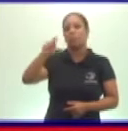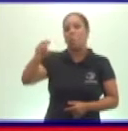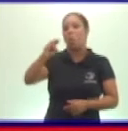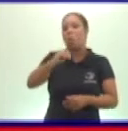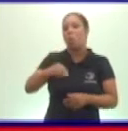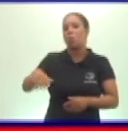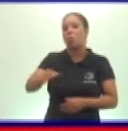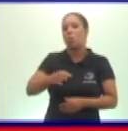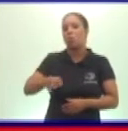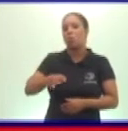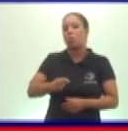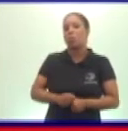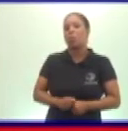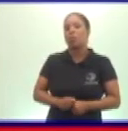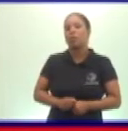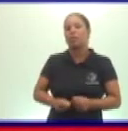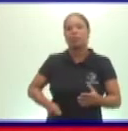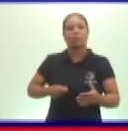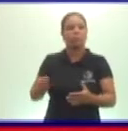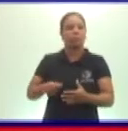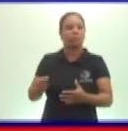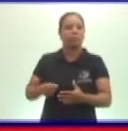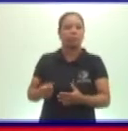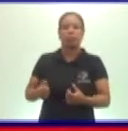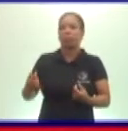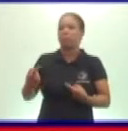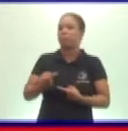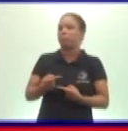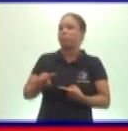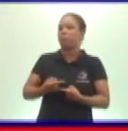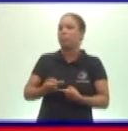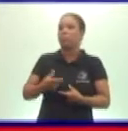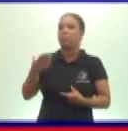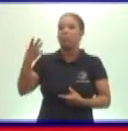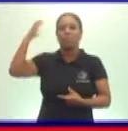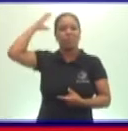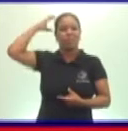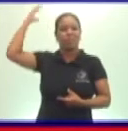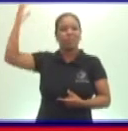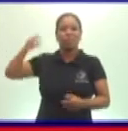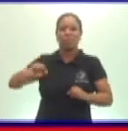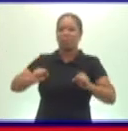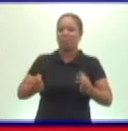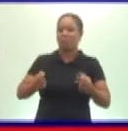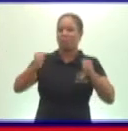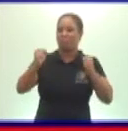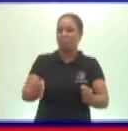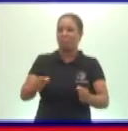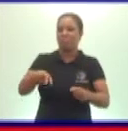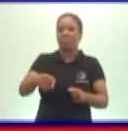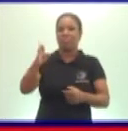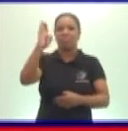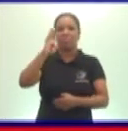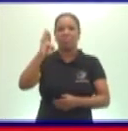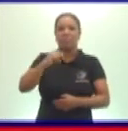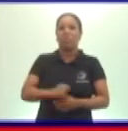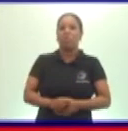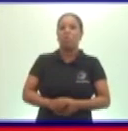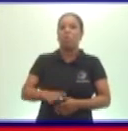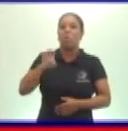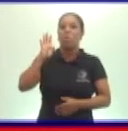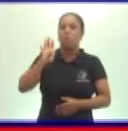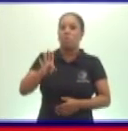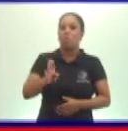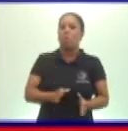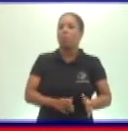guerrilla de enfrentamiento a la dictadura militar impuesta en ese país. Es decir, son 4 hechos en 4